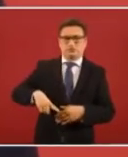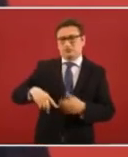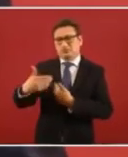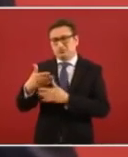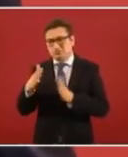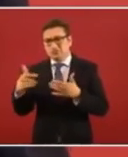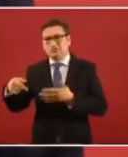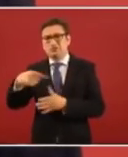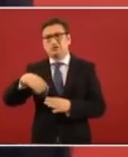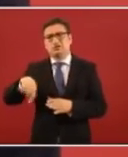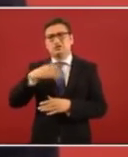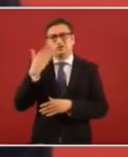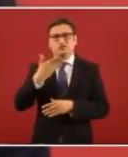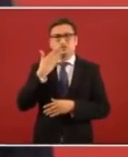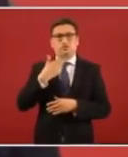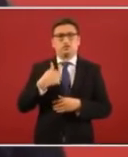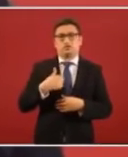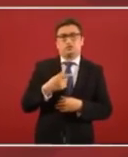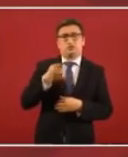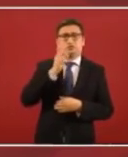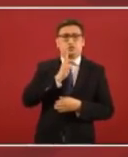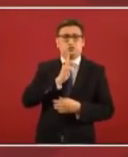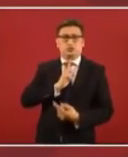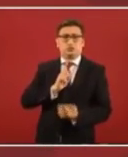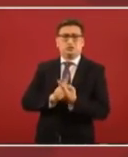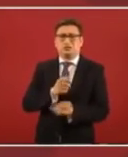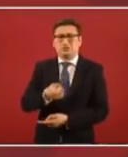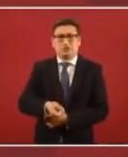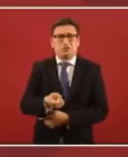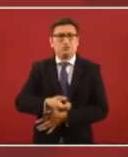Yo me reúno con la señora, la saludo,